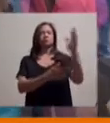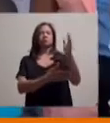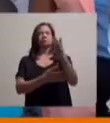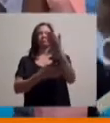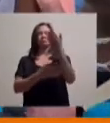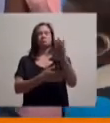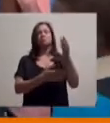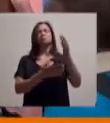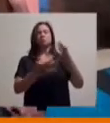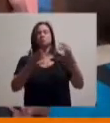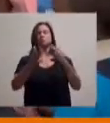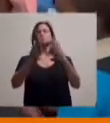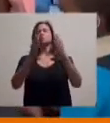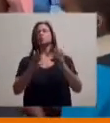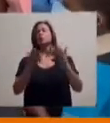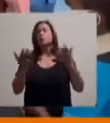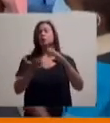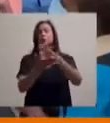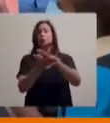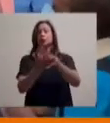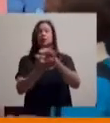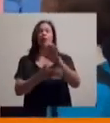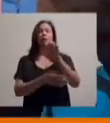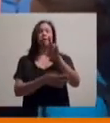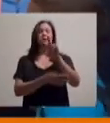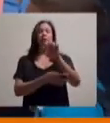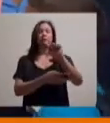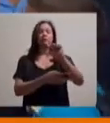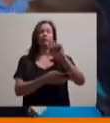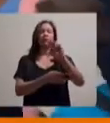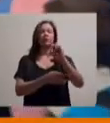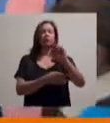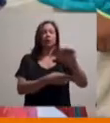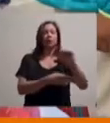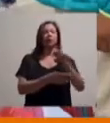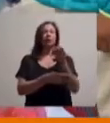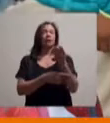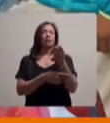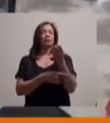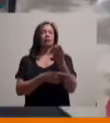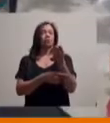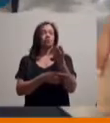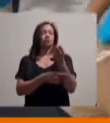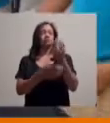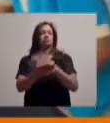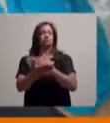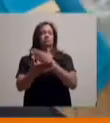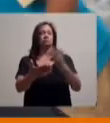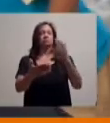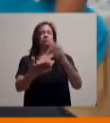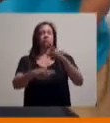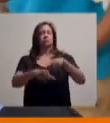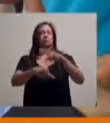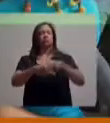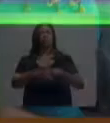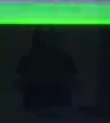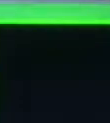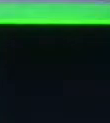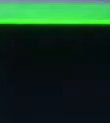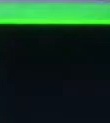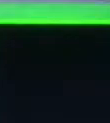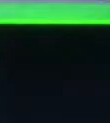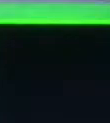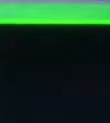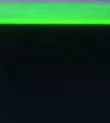que nadie va a investigar. ¿Por qué? Porque son 6,000 millones de pesos aproximadamente lo que se están embolsillando los medios